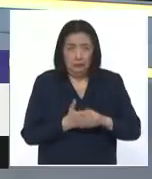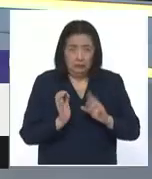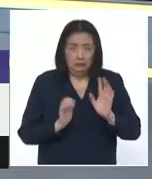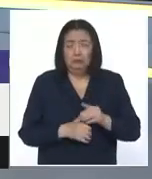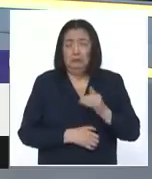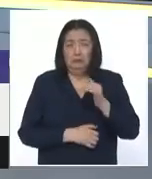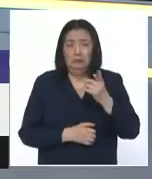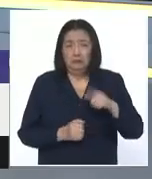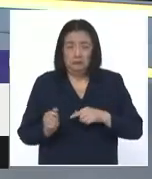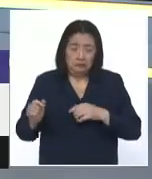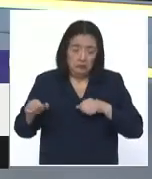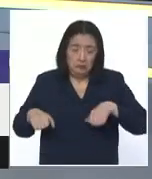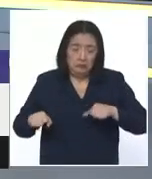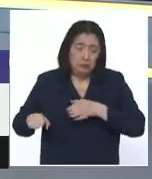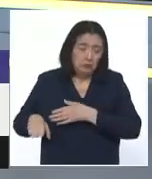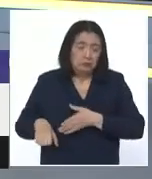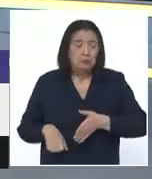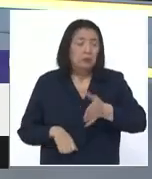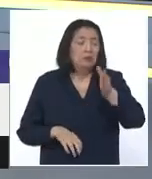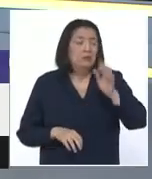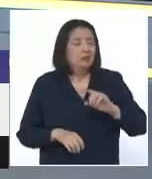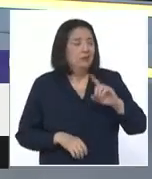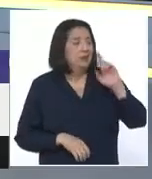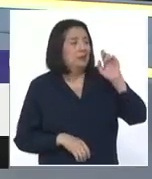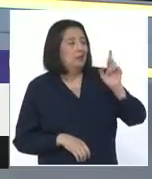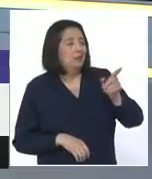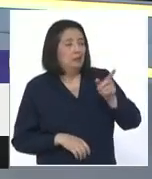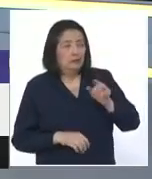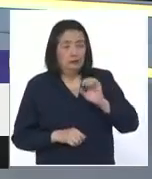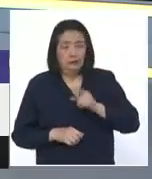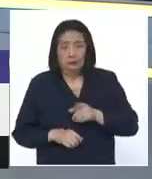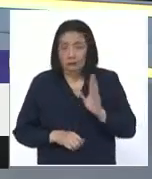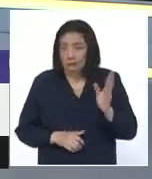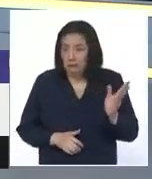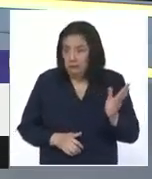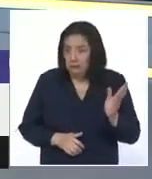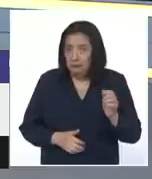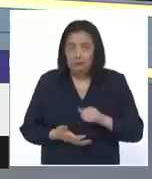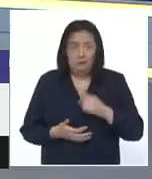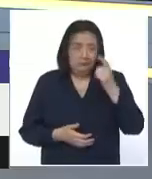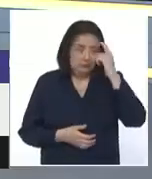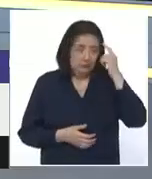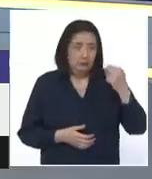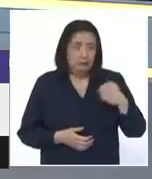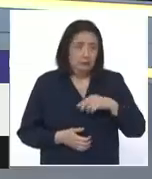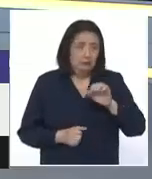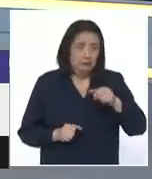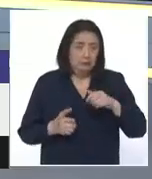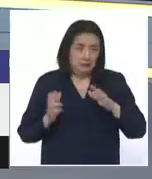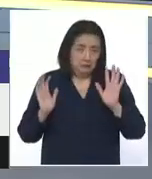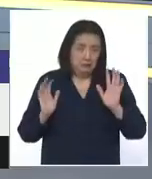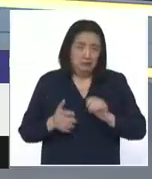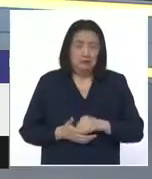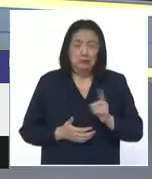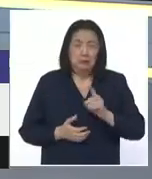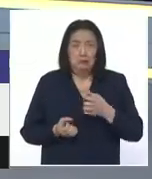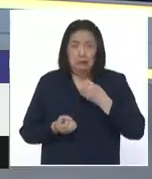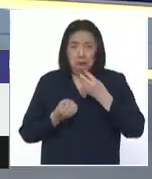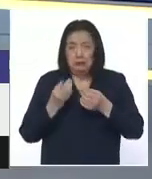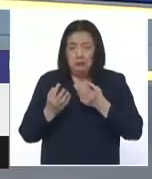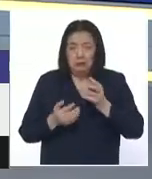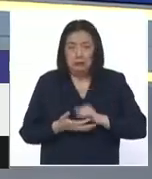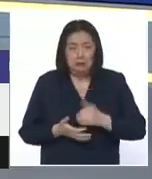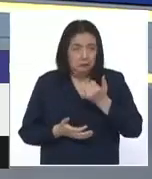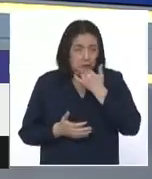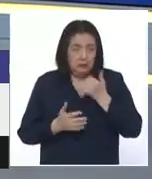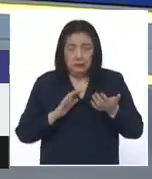Leonardo, pasar con la moto y señalar y amenazar, pensando que nosotros vamos a dejar de decir lo que está sucediendo